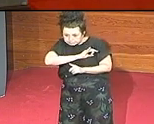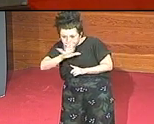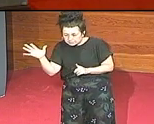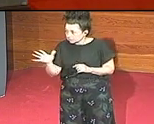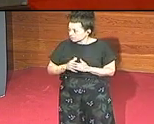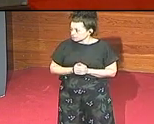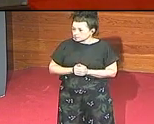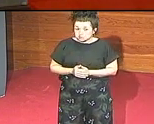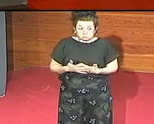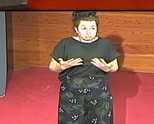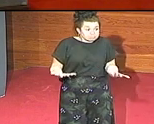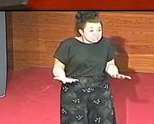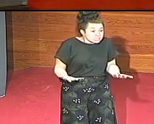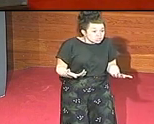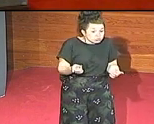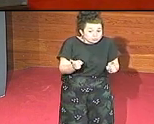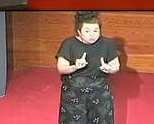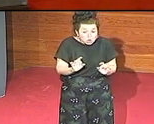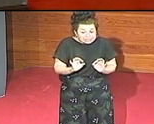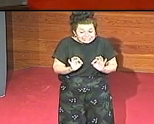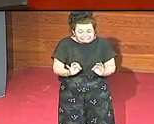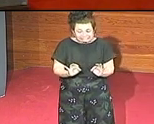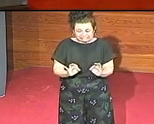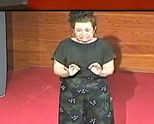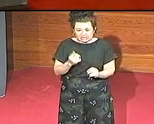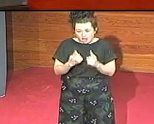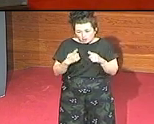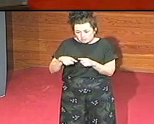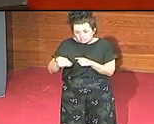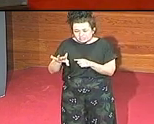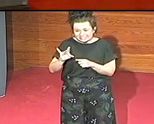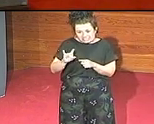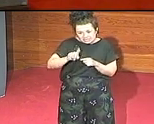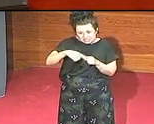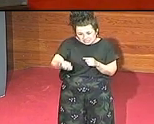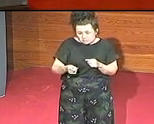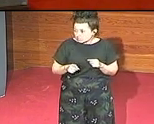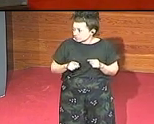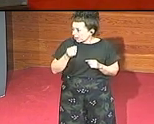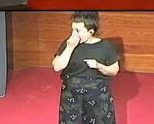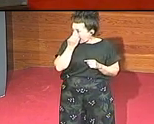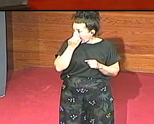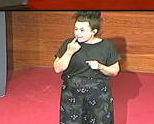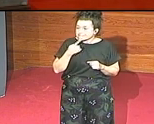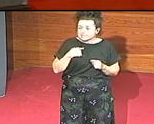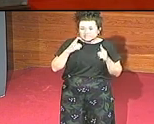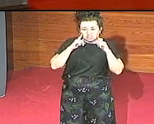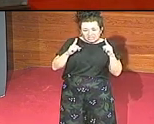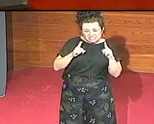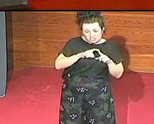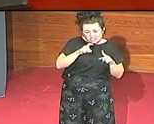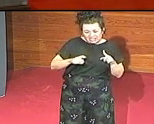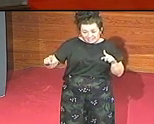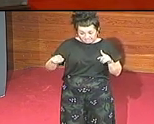no no concretamente con sí que hacemos cosas que se han dicho casos de gráficos que